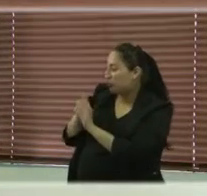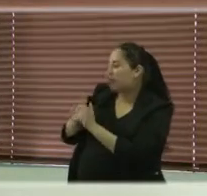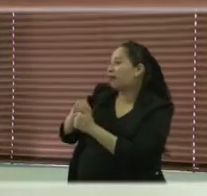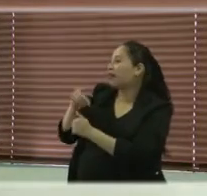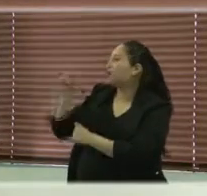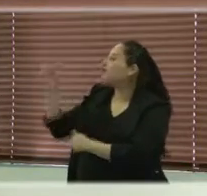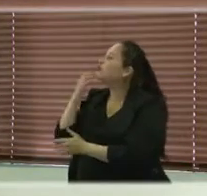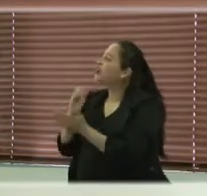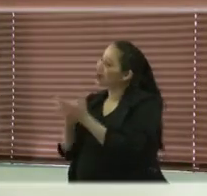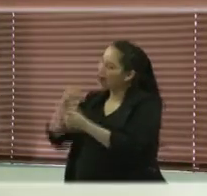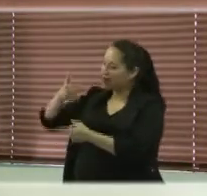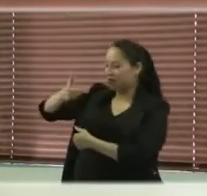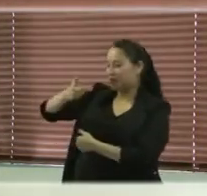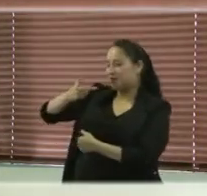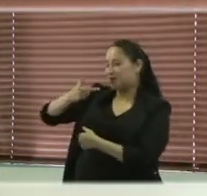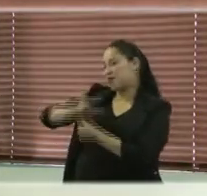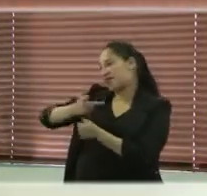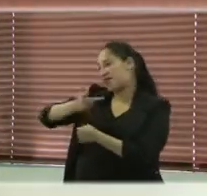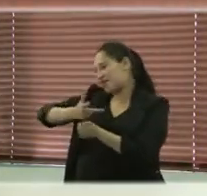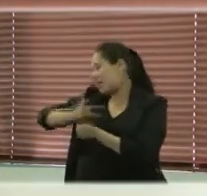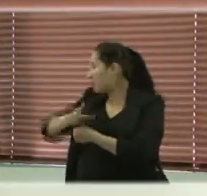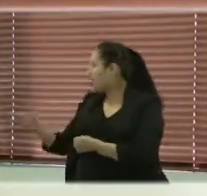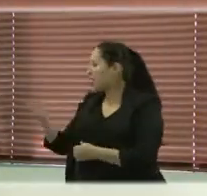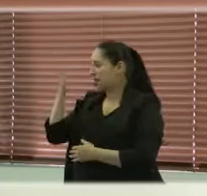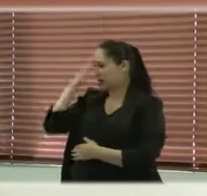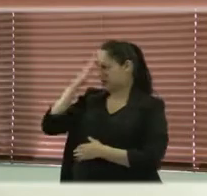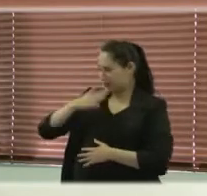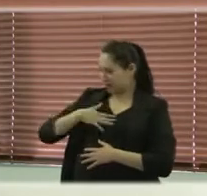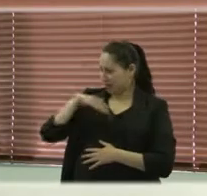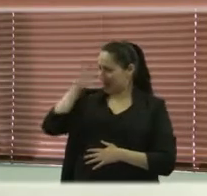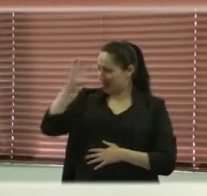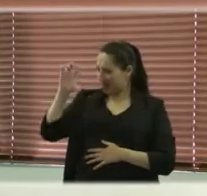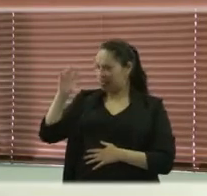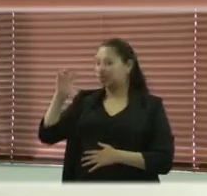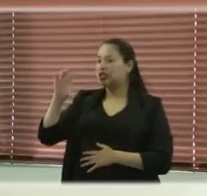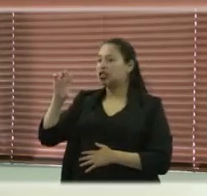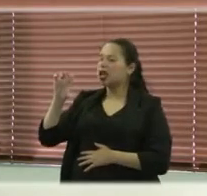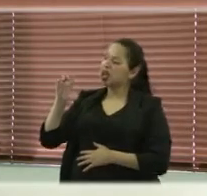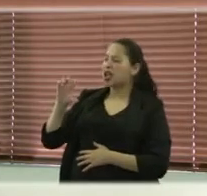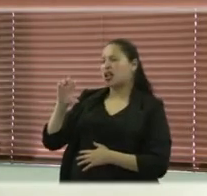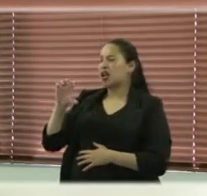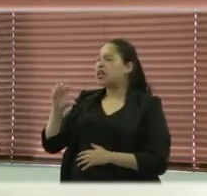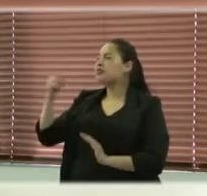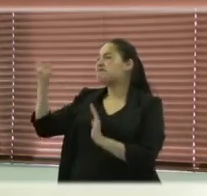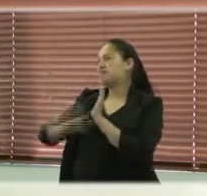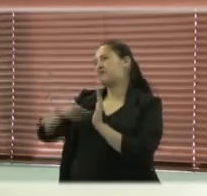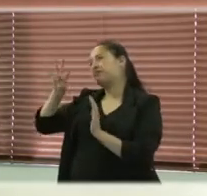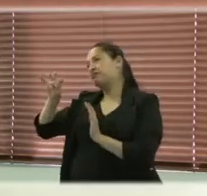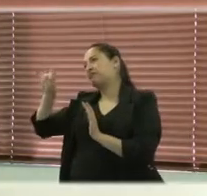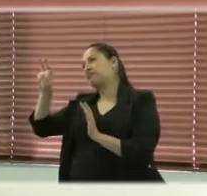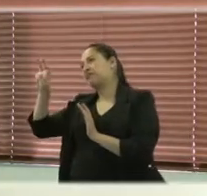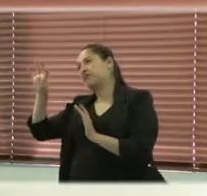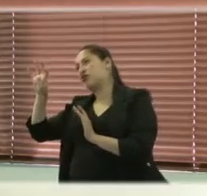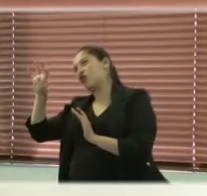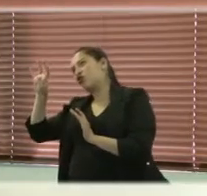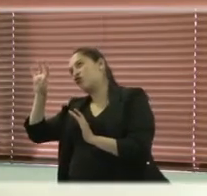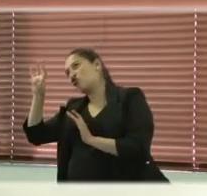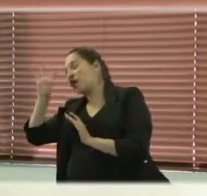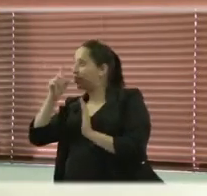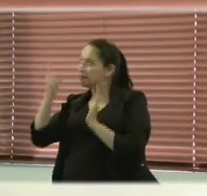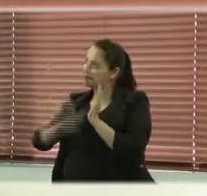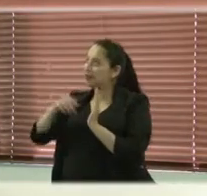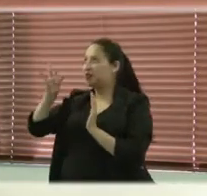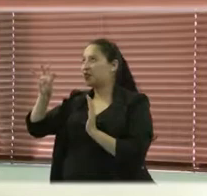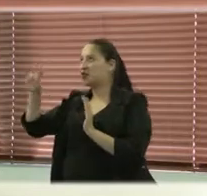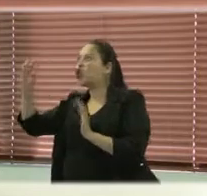y bueno en mi país eso sucedió en la segunda mitad de la década de los noventas y por un